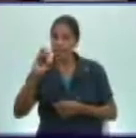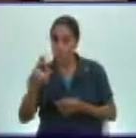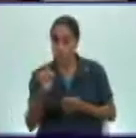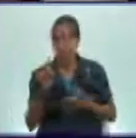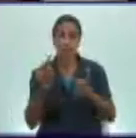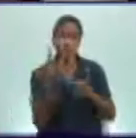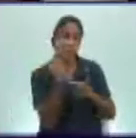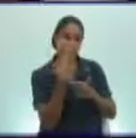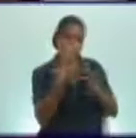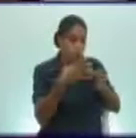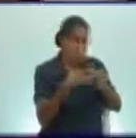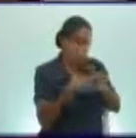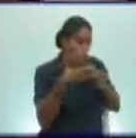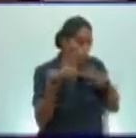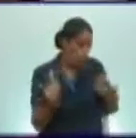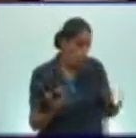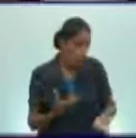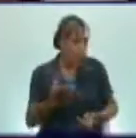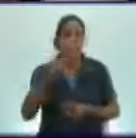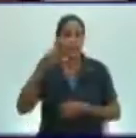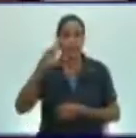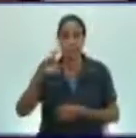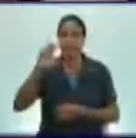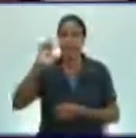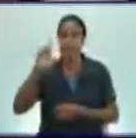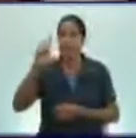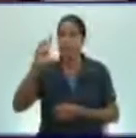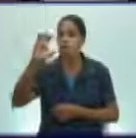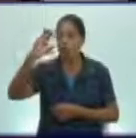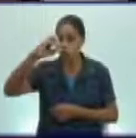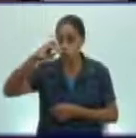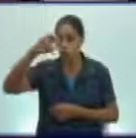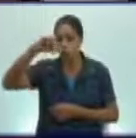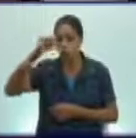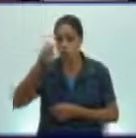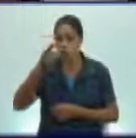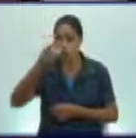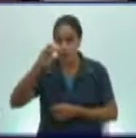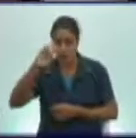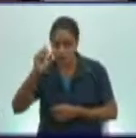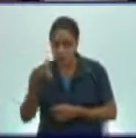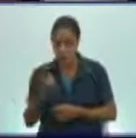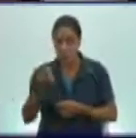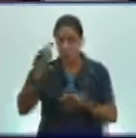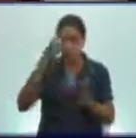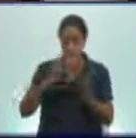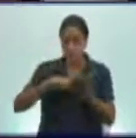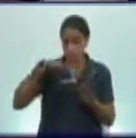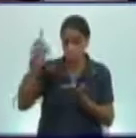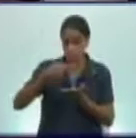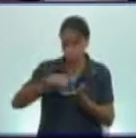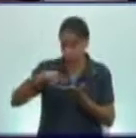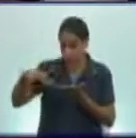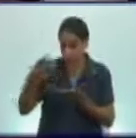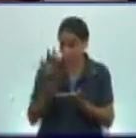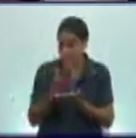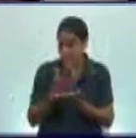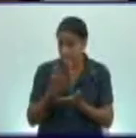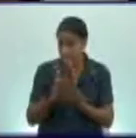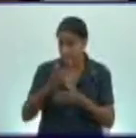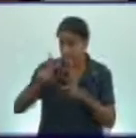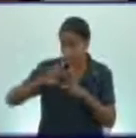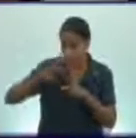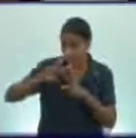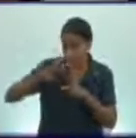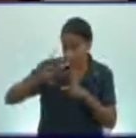celomados no cordados. En la clase próxima, aquí, desde la teleclase, nosotros vamos a estar